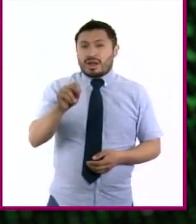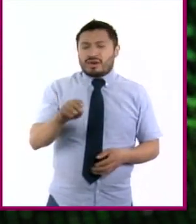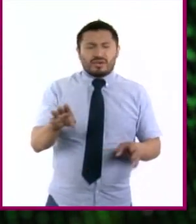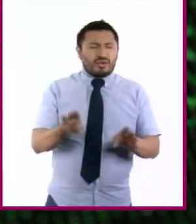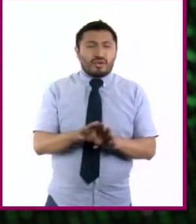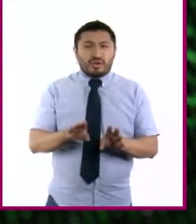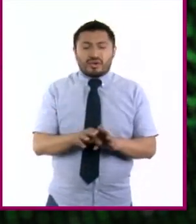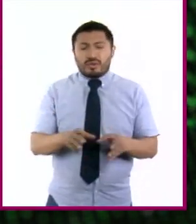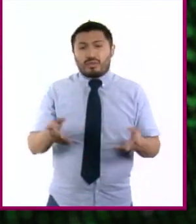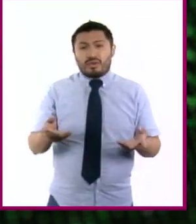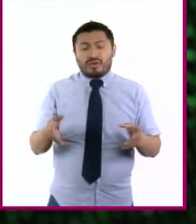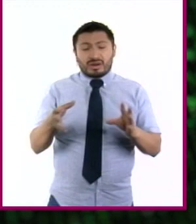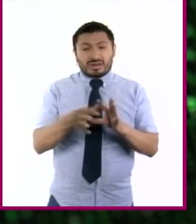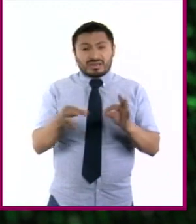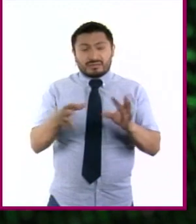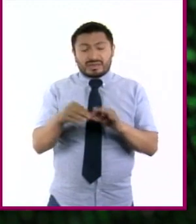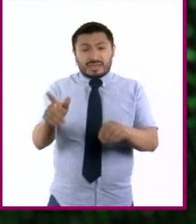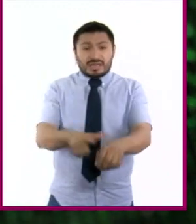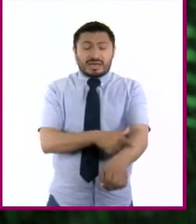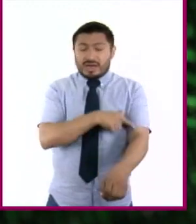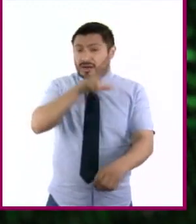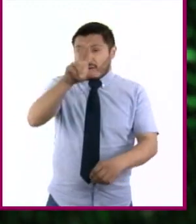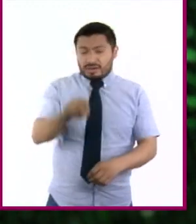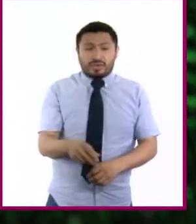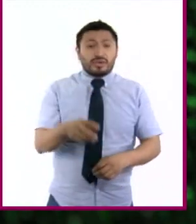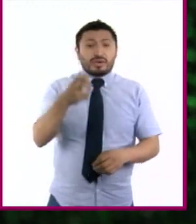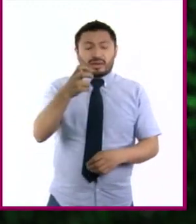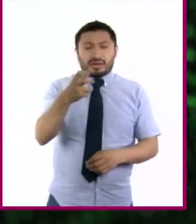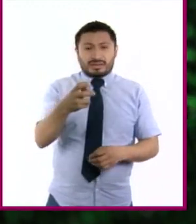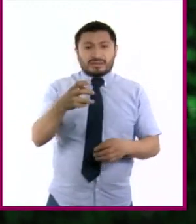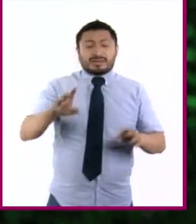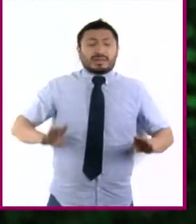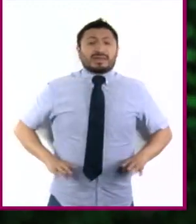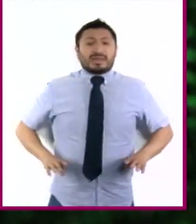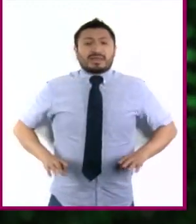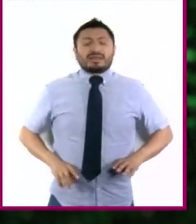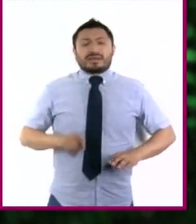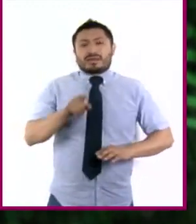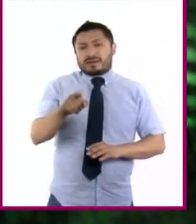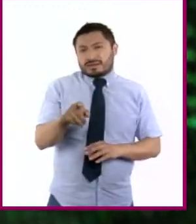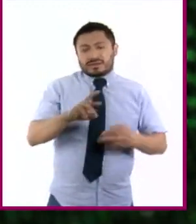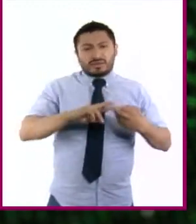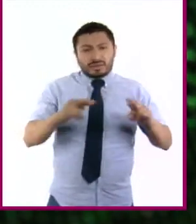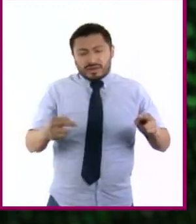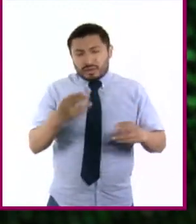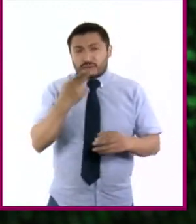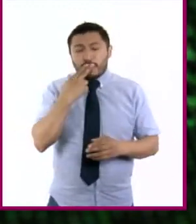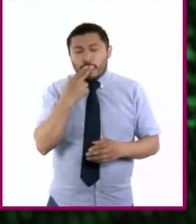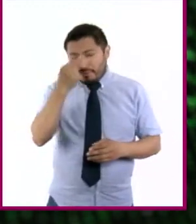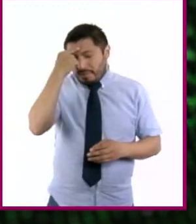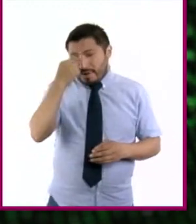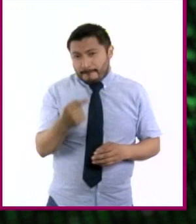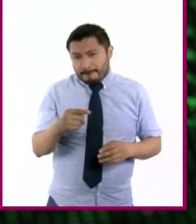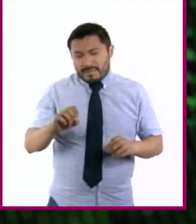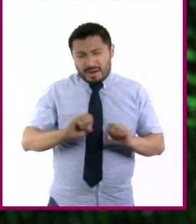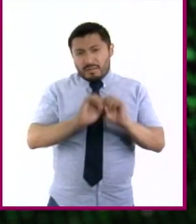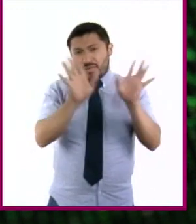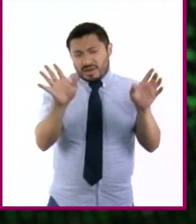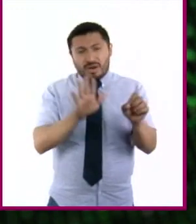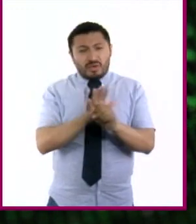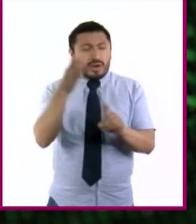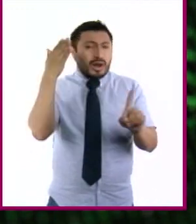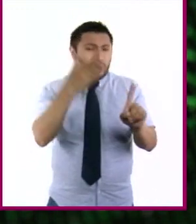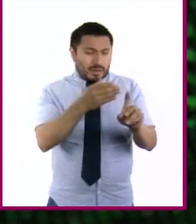las variables. Las variables son herramientas, son recursos que me van a servir a mí para tener claro el objetivo